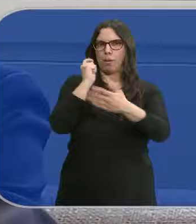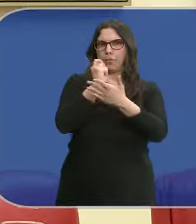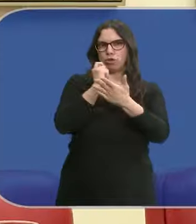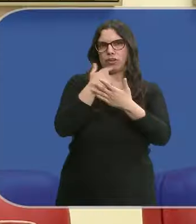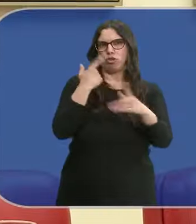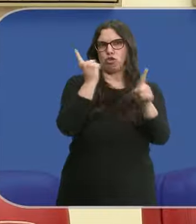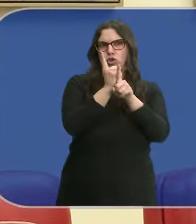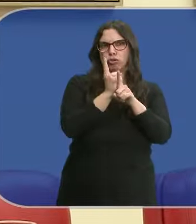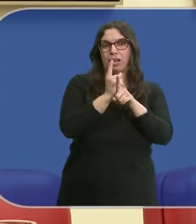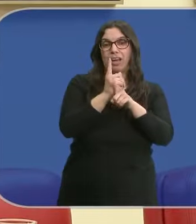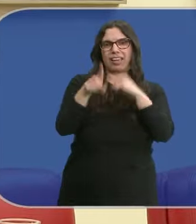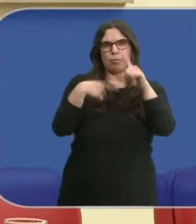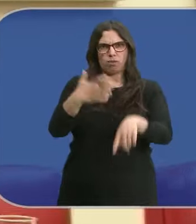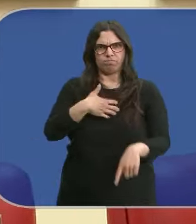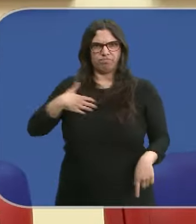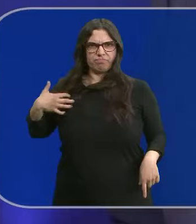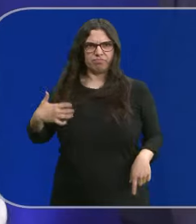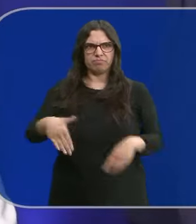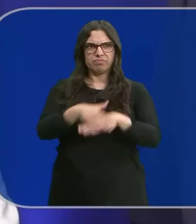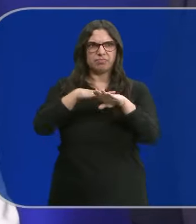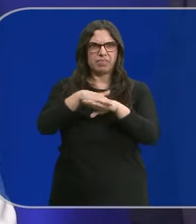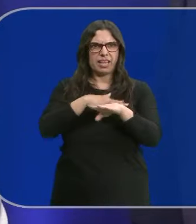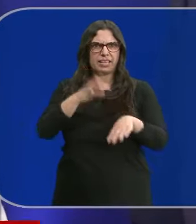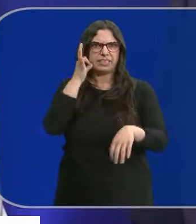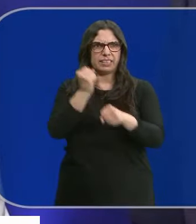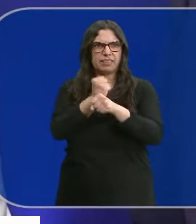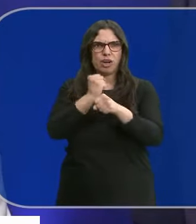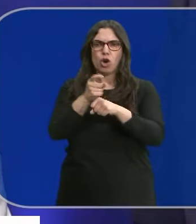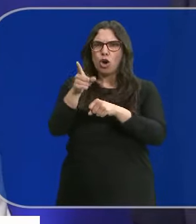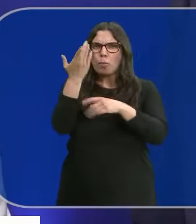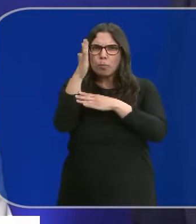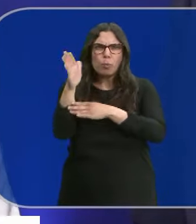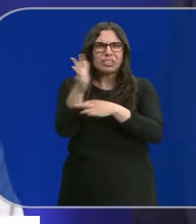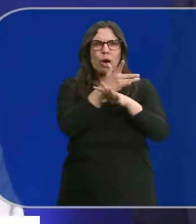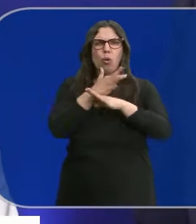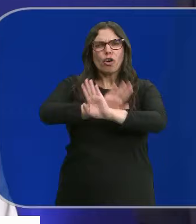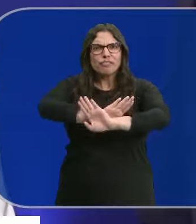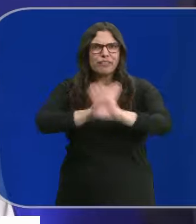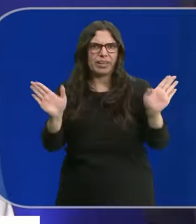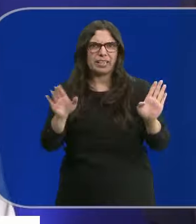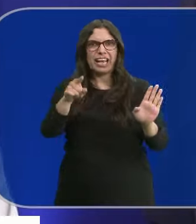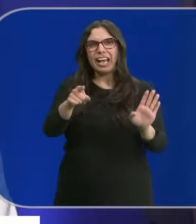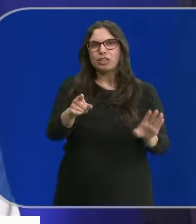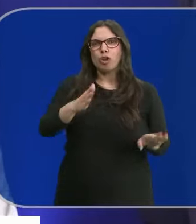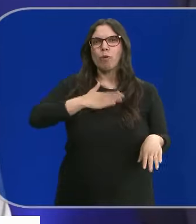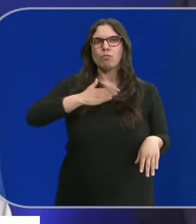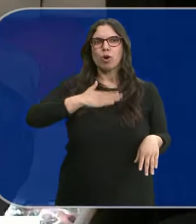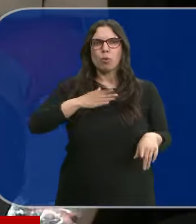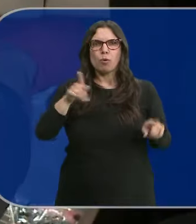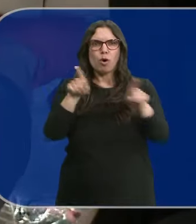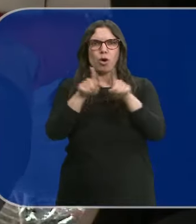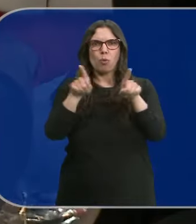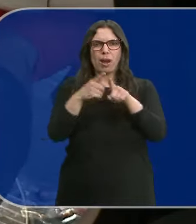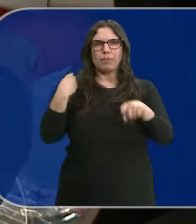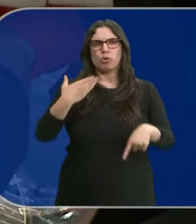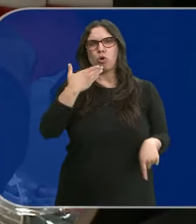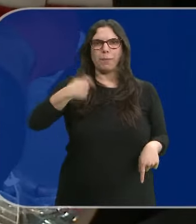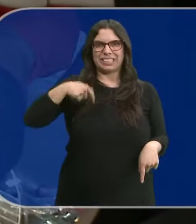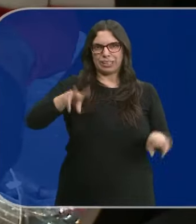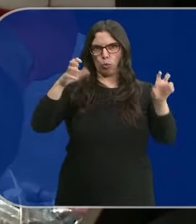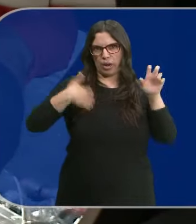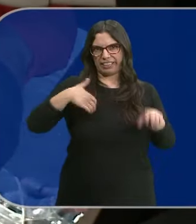pensiones y que han indignado a la ministra de Trabajo. Que deje de jugar con estas propuestas que son propias de mi ley. Los costes